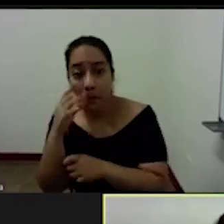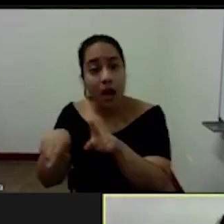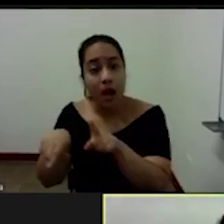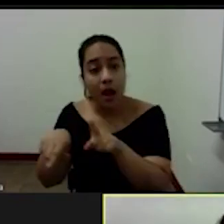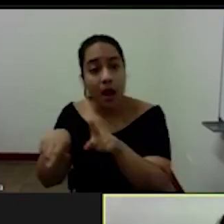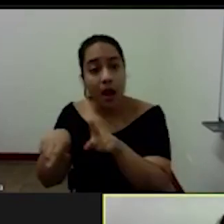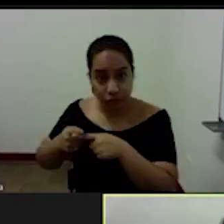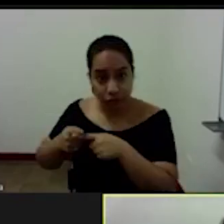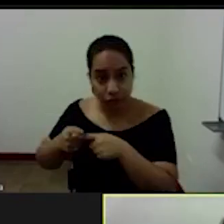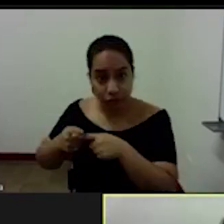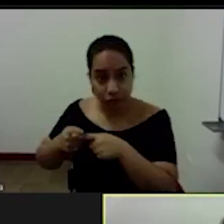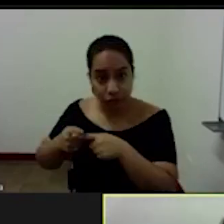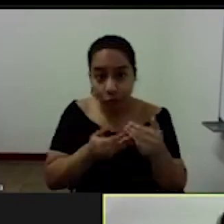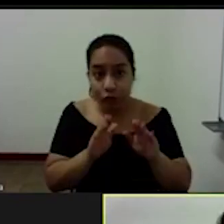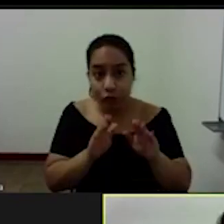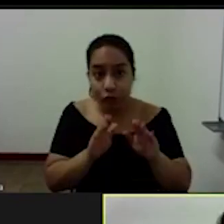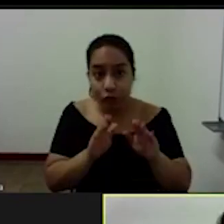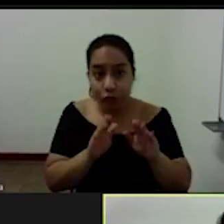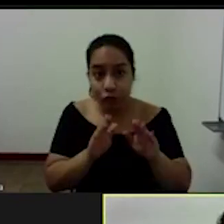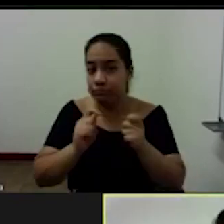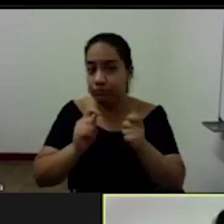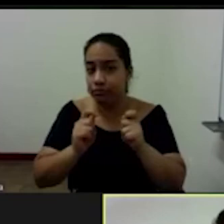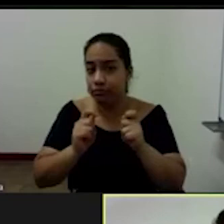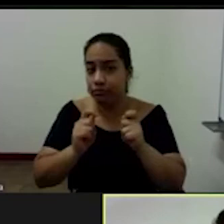los procesos están en constante cambio.